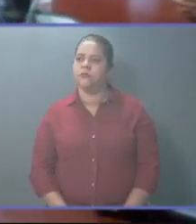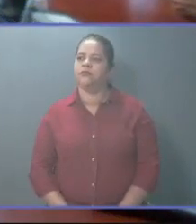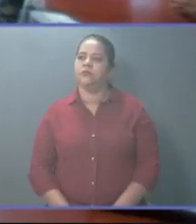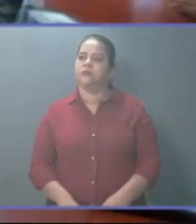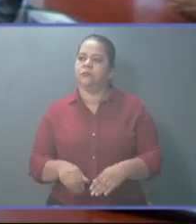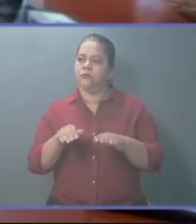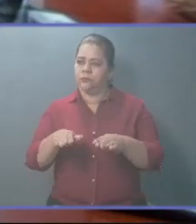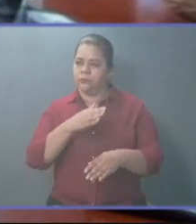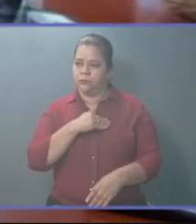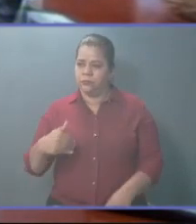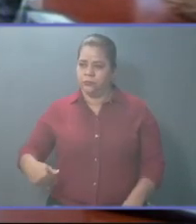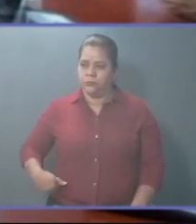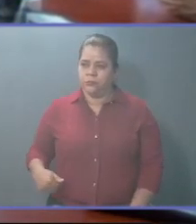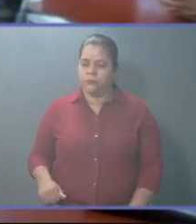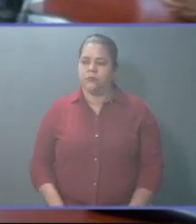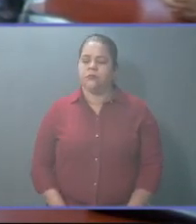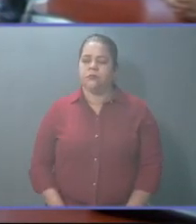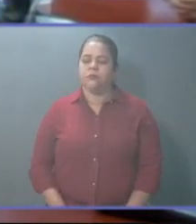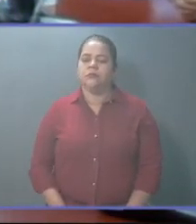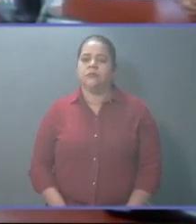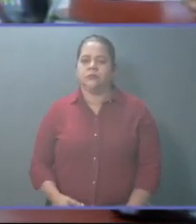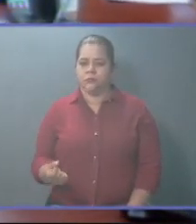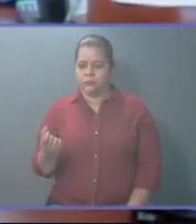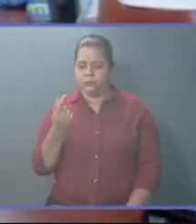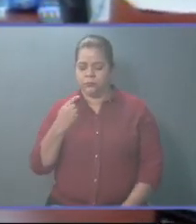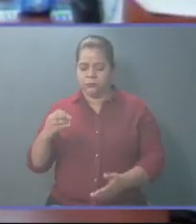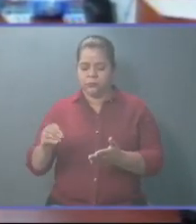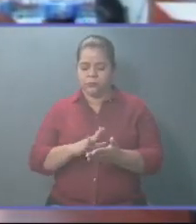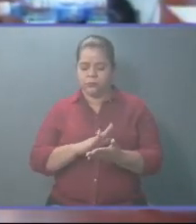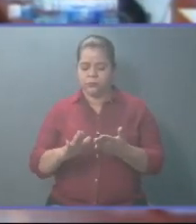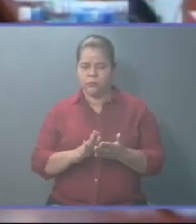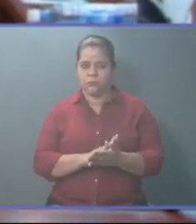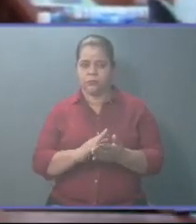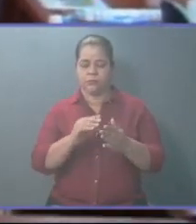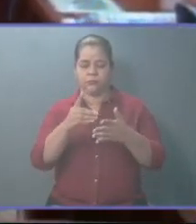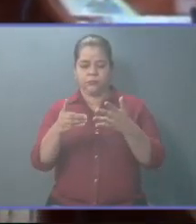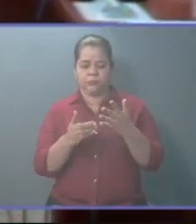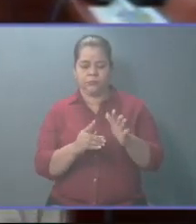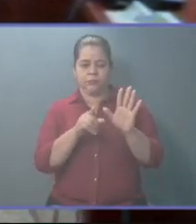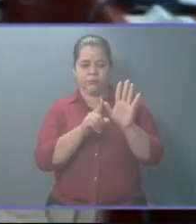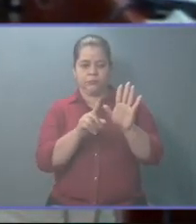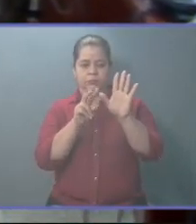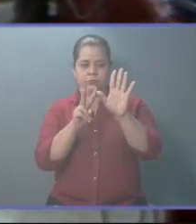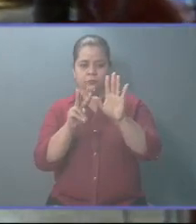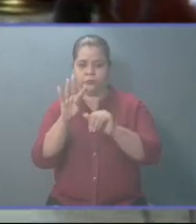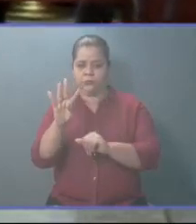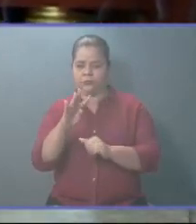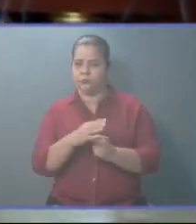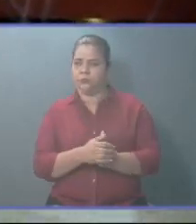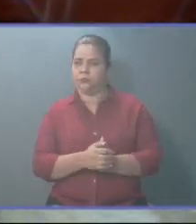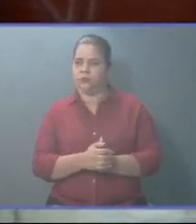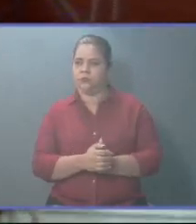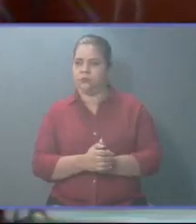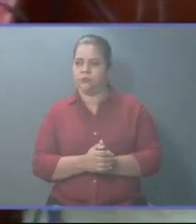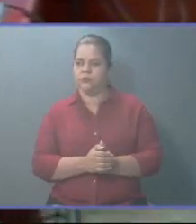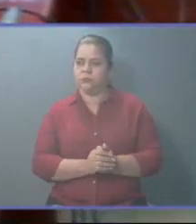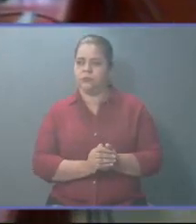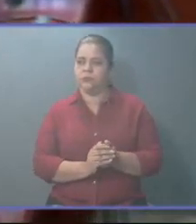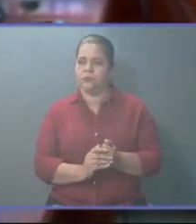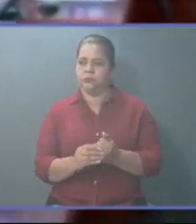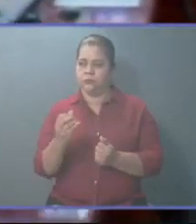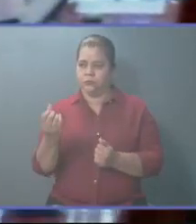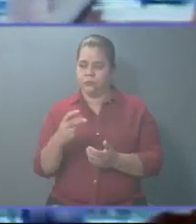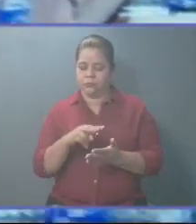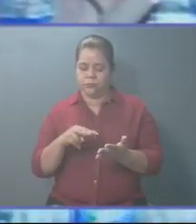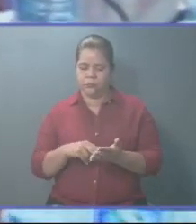gracias, presidente. Me acaban de dar la copia del decreto 674 y aparece lo que me dio